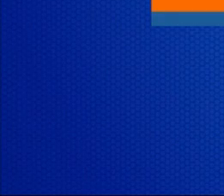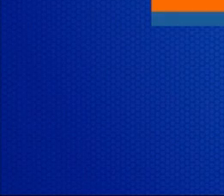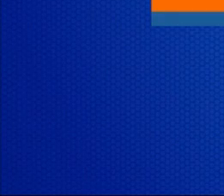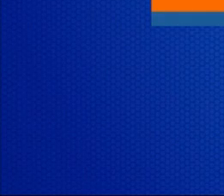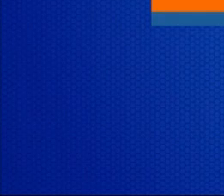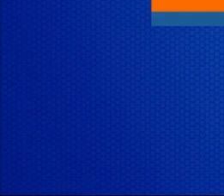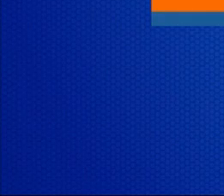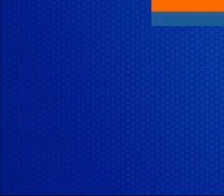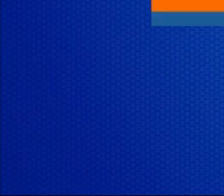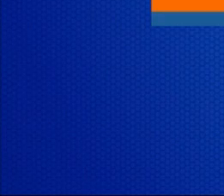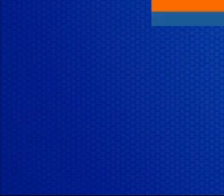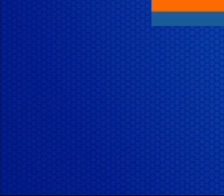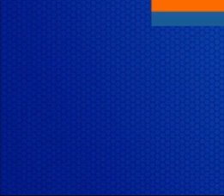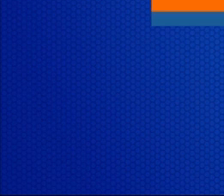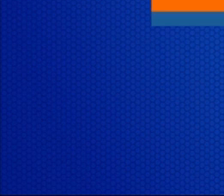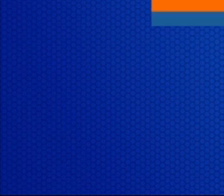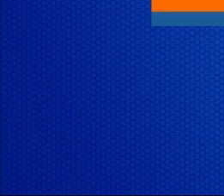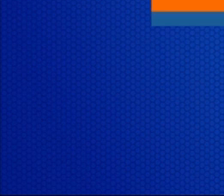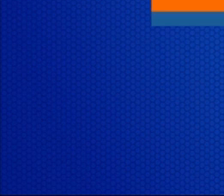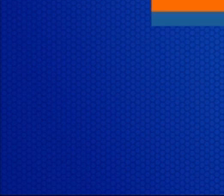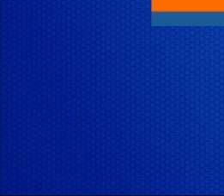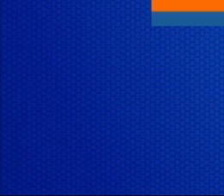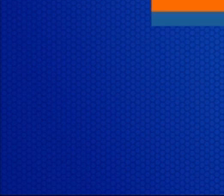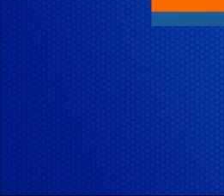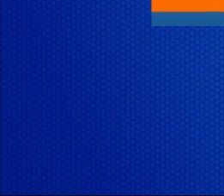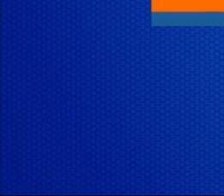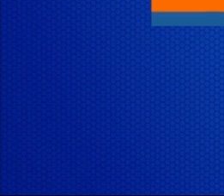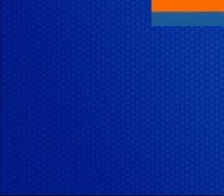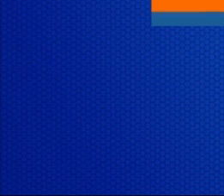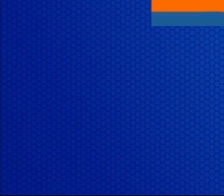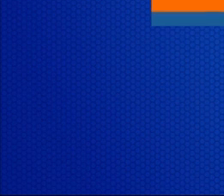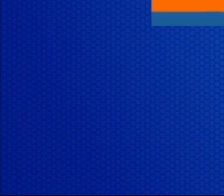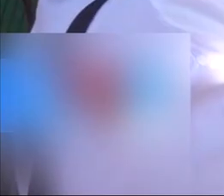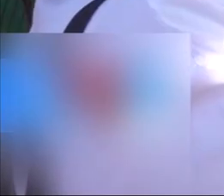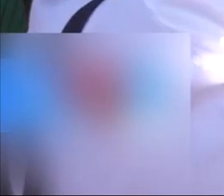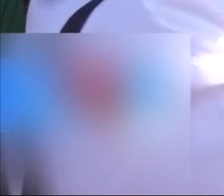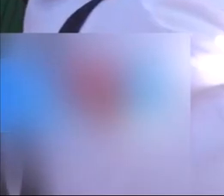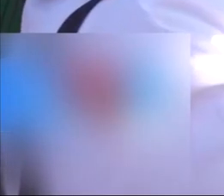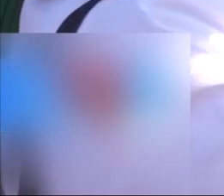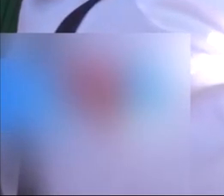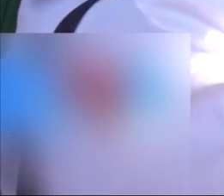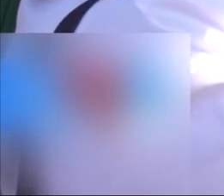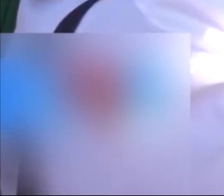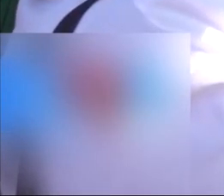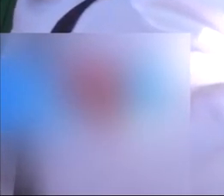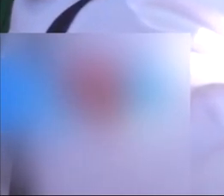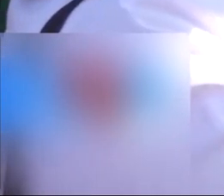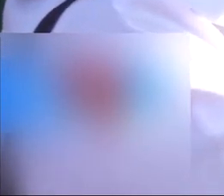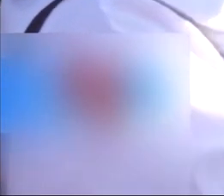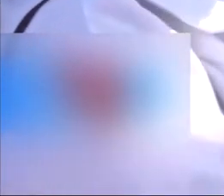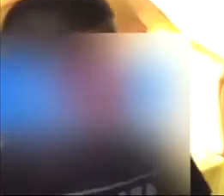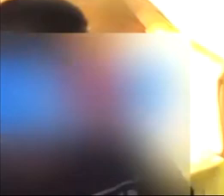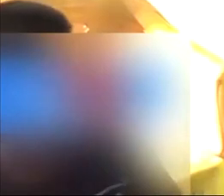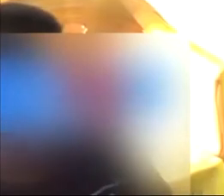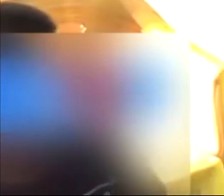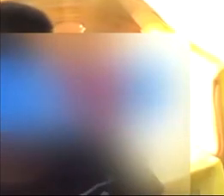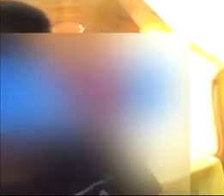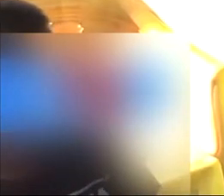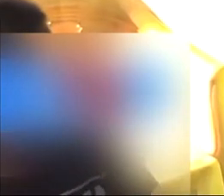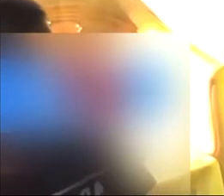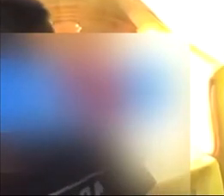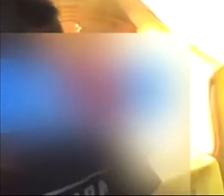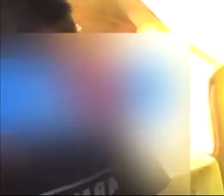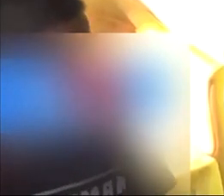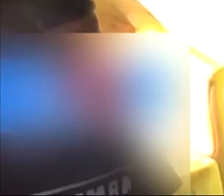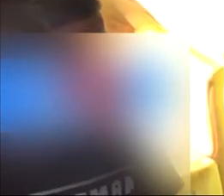educación, empleos, liderazgo y prestación de servicios. Llaman a formar suficientes profesionales y